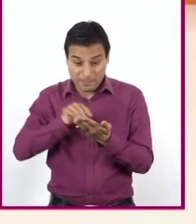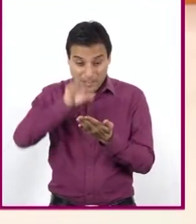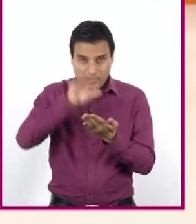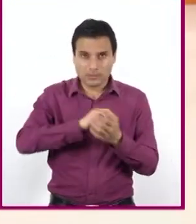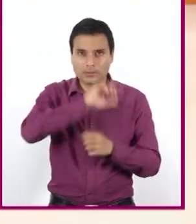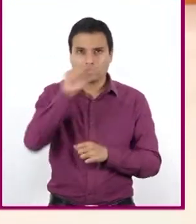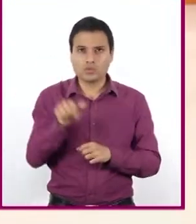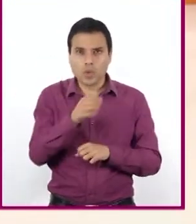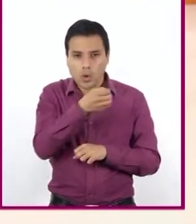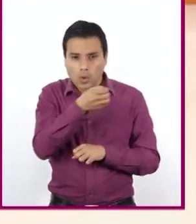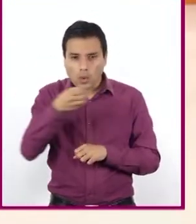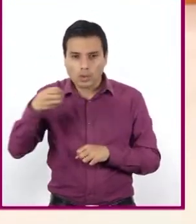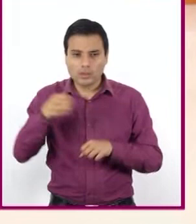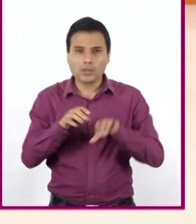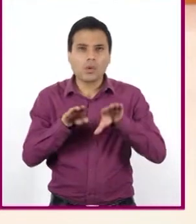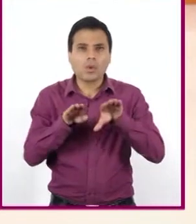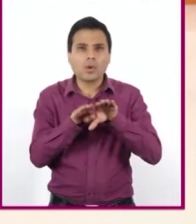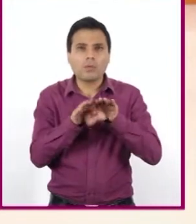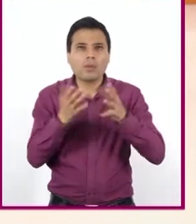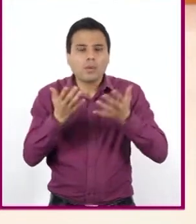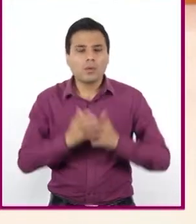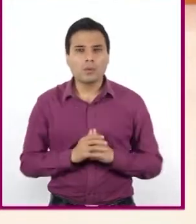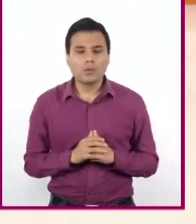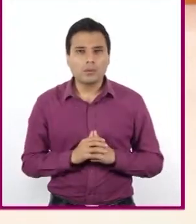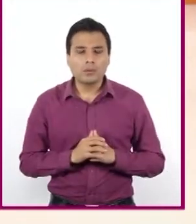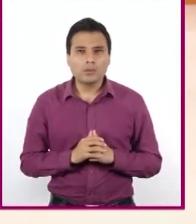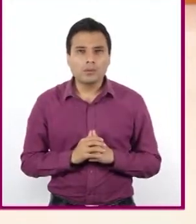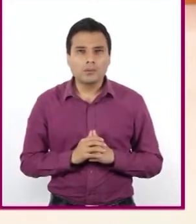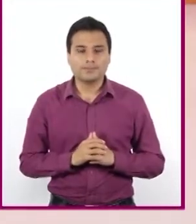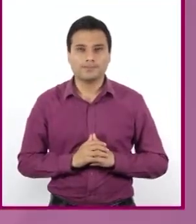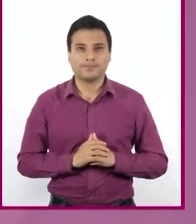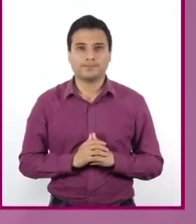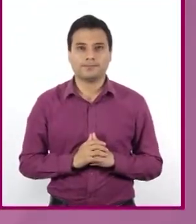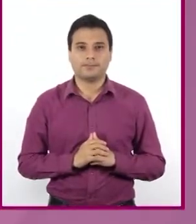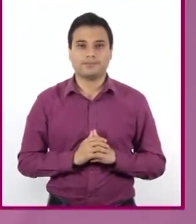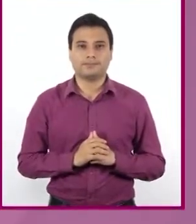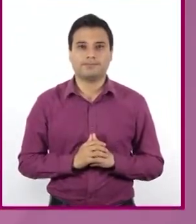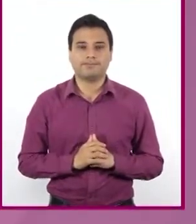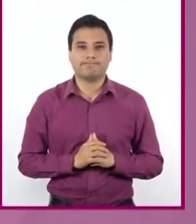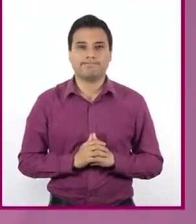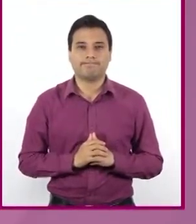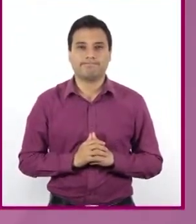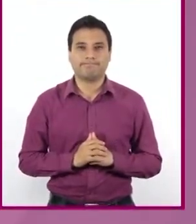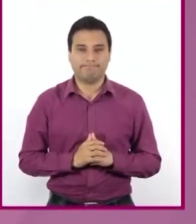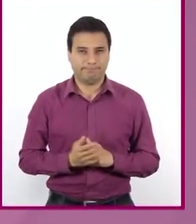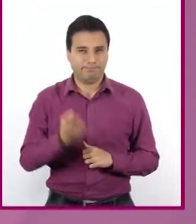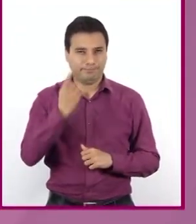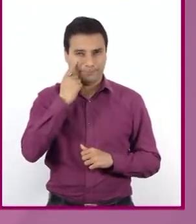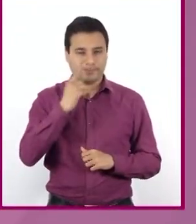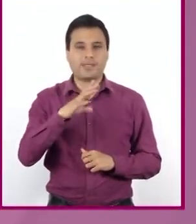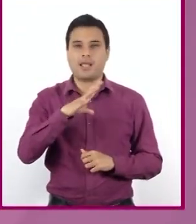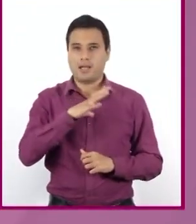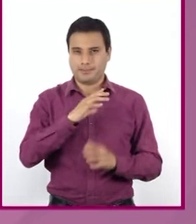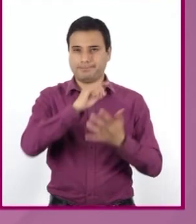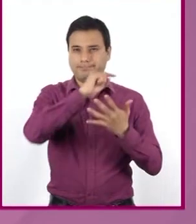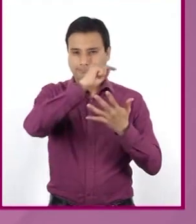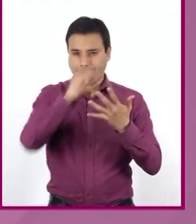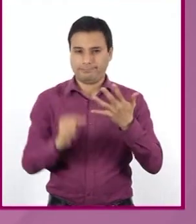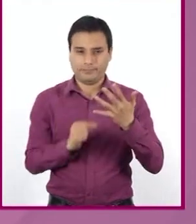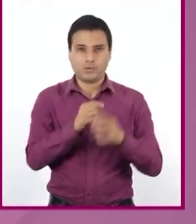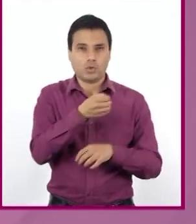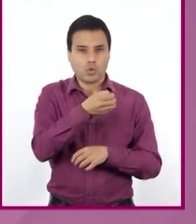investigación histórica que se realiza? Seguir los pasos para redactar un